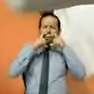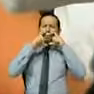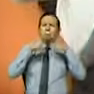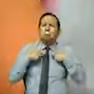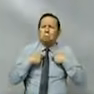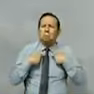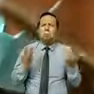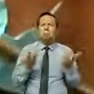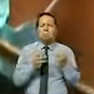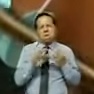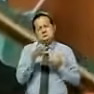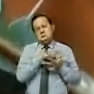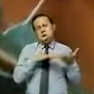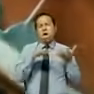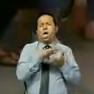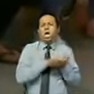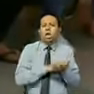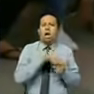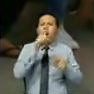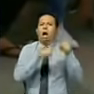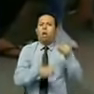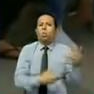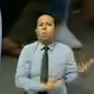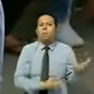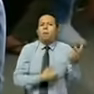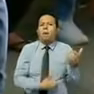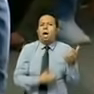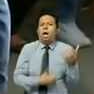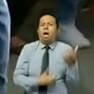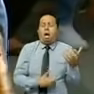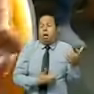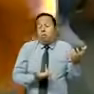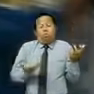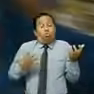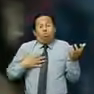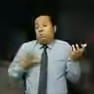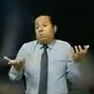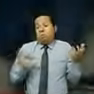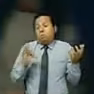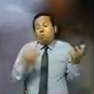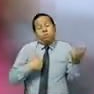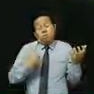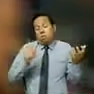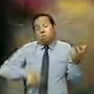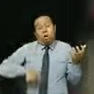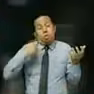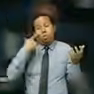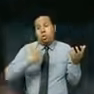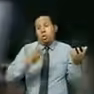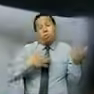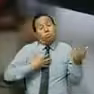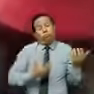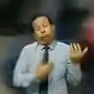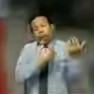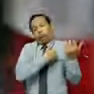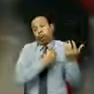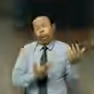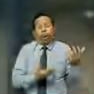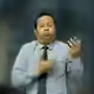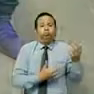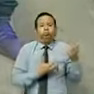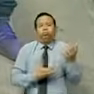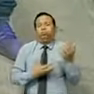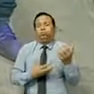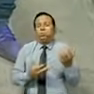puesta. Otros llevan a bebés asegurando no tener con quién dejarlos a pesar de la multitud y de las horas de